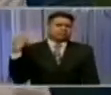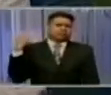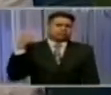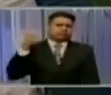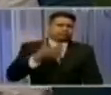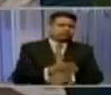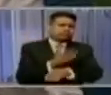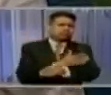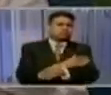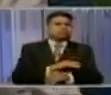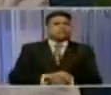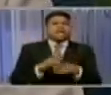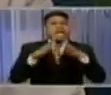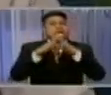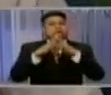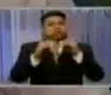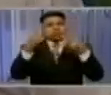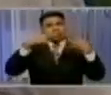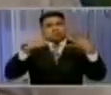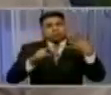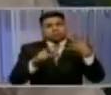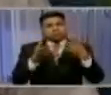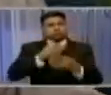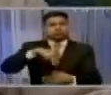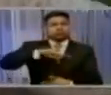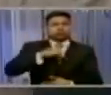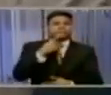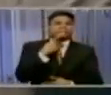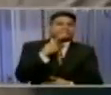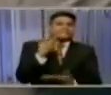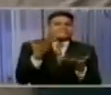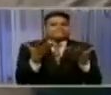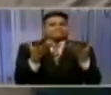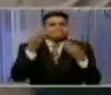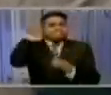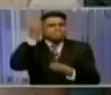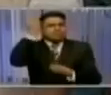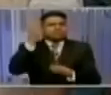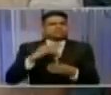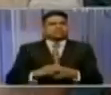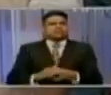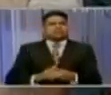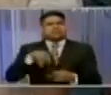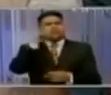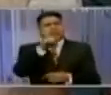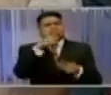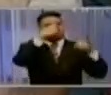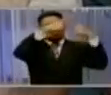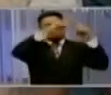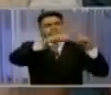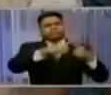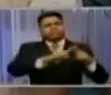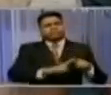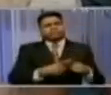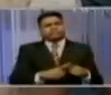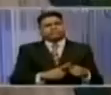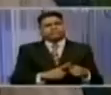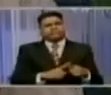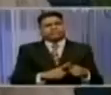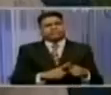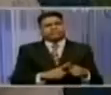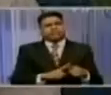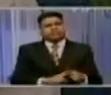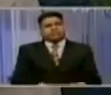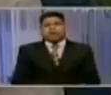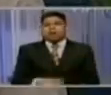En todos los aspectos que quisiéramos medir. Y ahí están las cifras oficiales. Y más que las